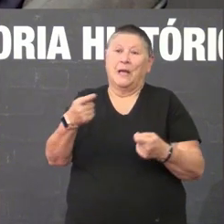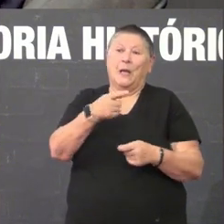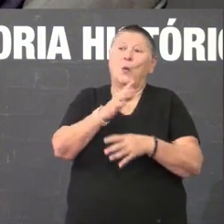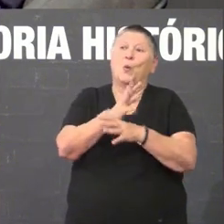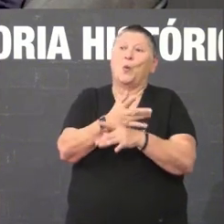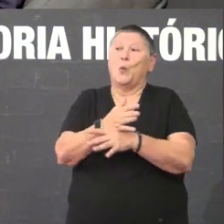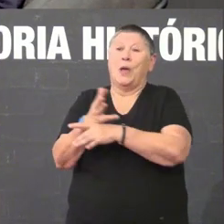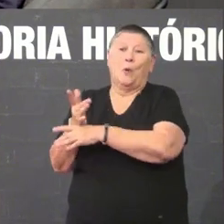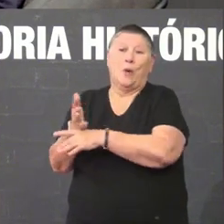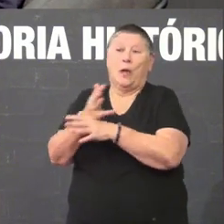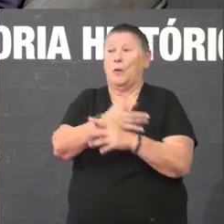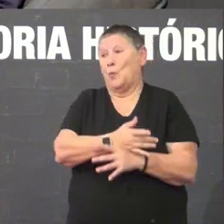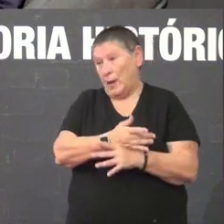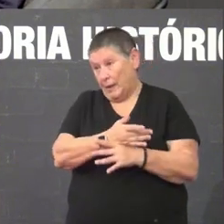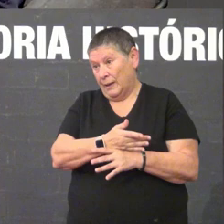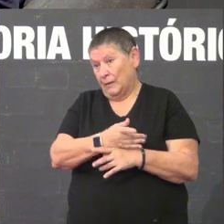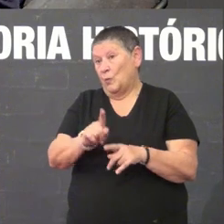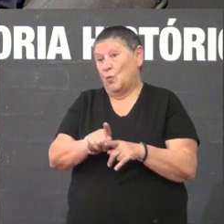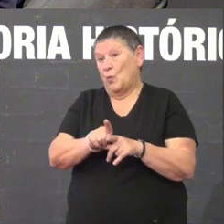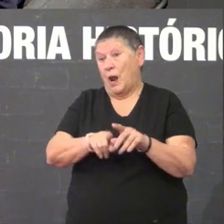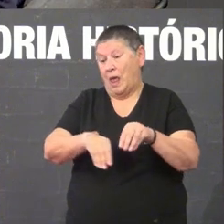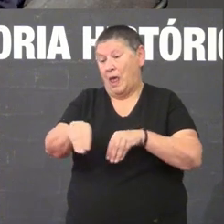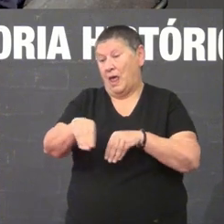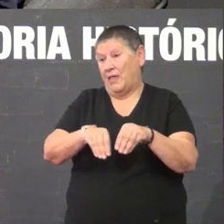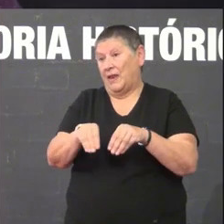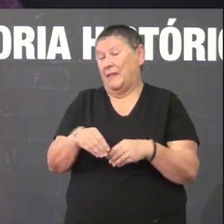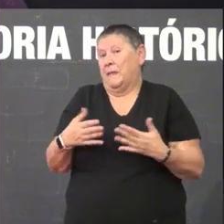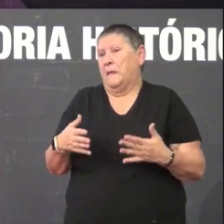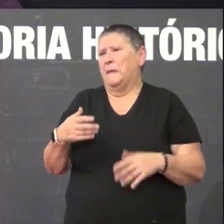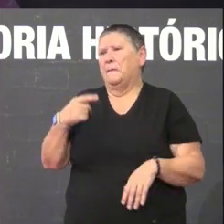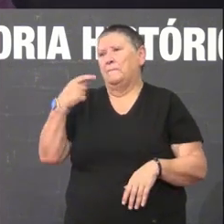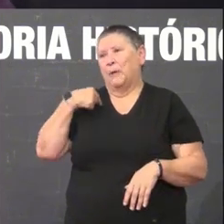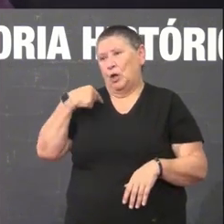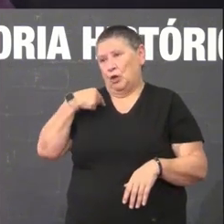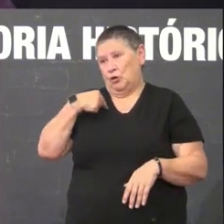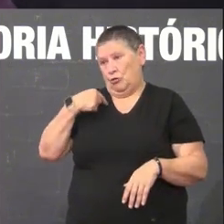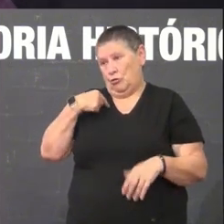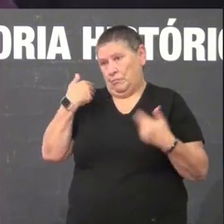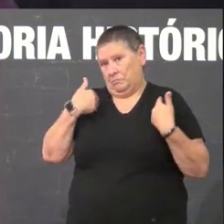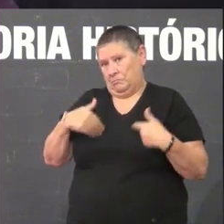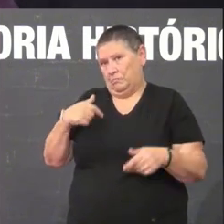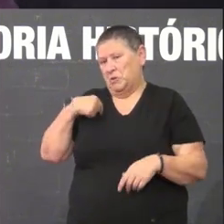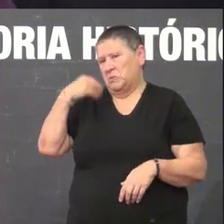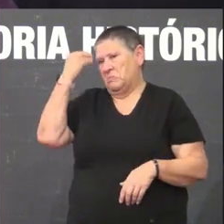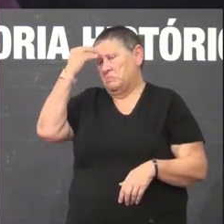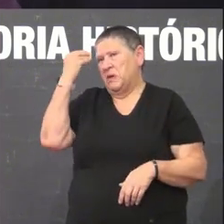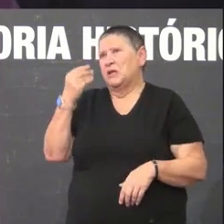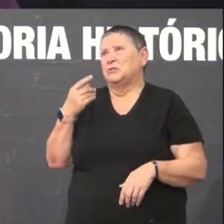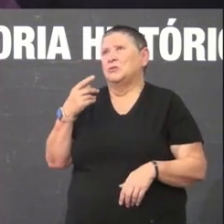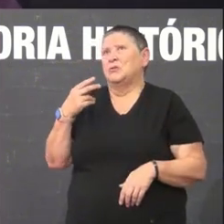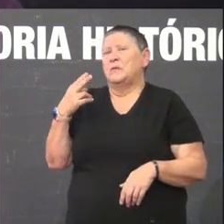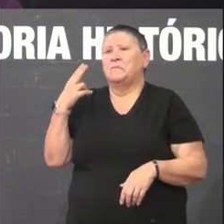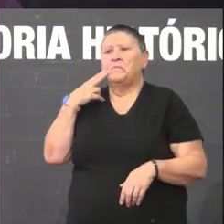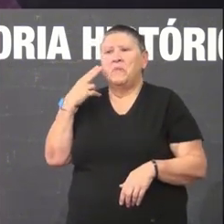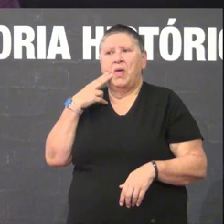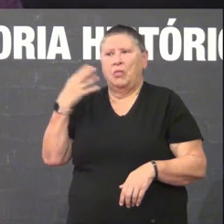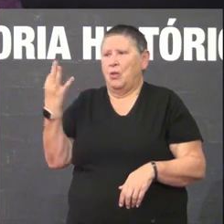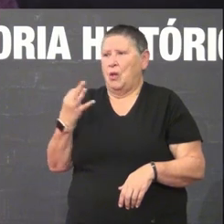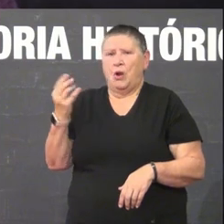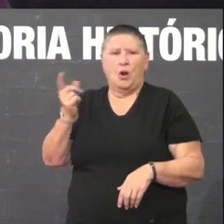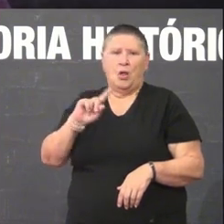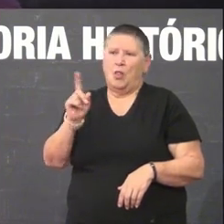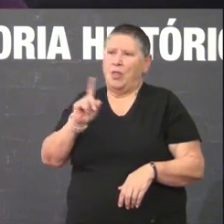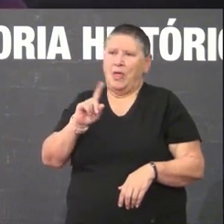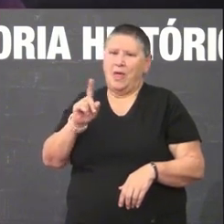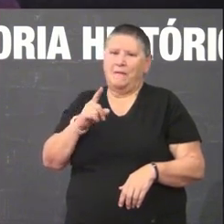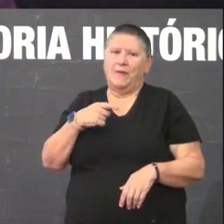ellos también juegan no en esta partida de ajedrez pero yo no pienso que que haya que tener miedo Digamos si llegar